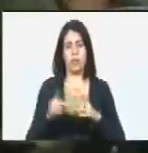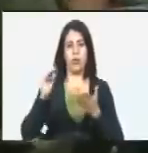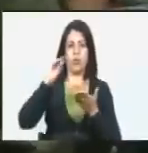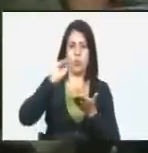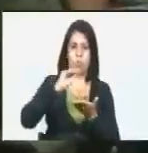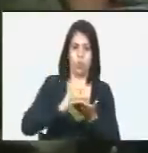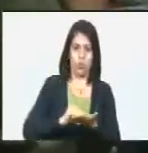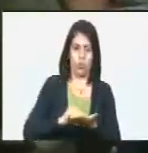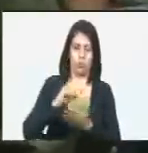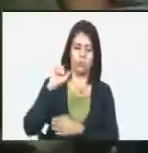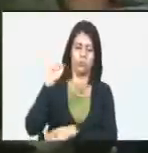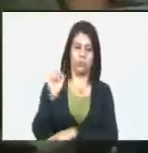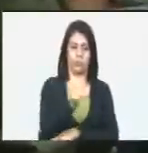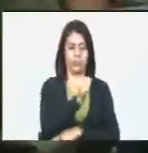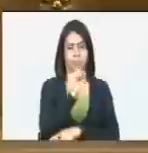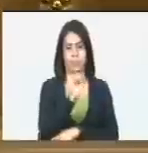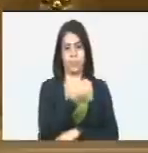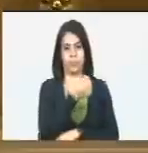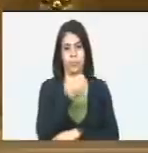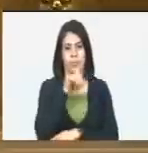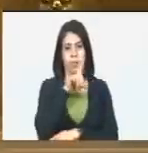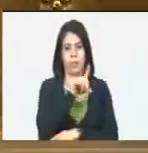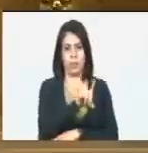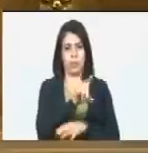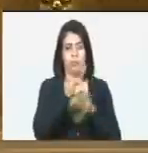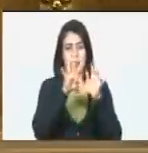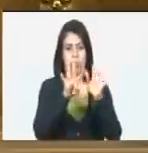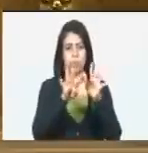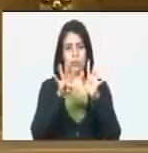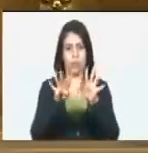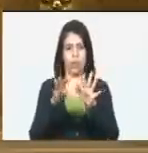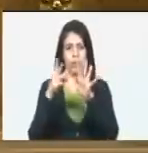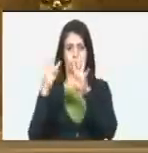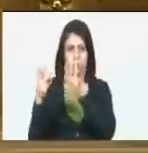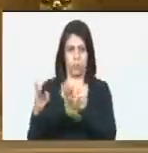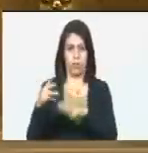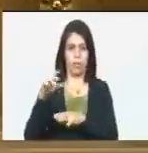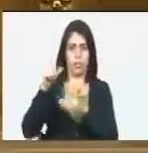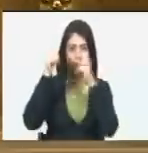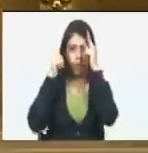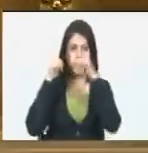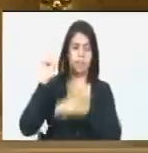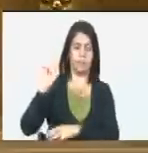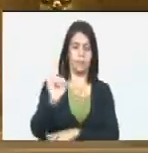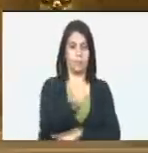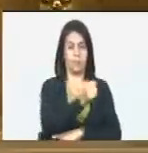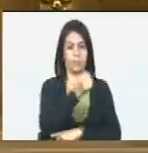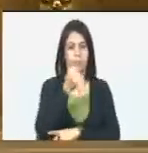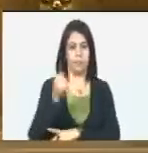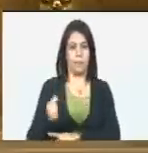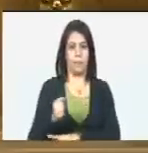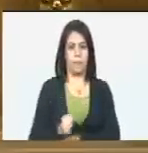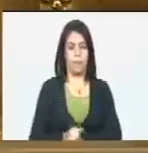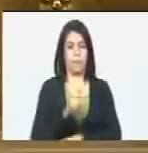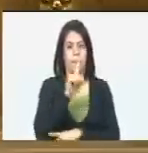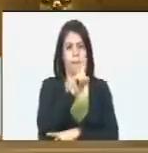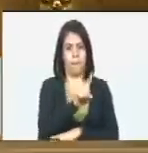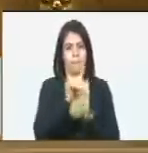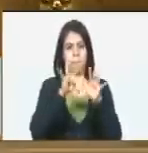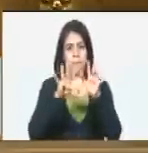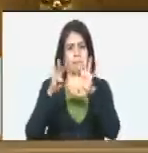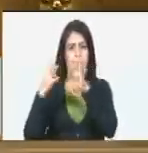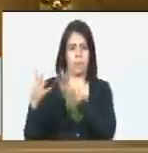derrotó en el 98. Un minuto, diputado. Chávez los derrotó en el 99 en el referendo de la